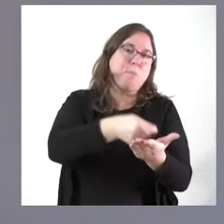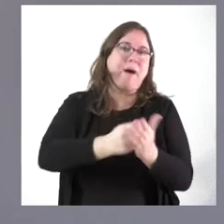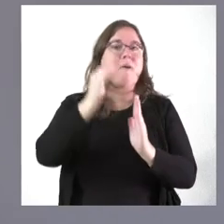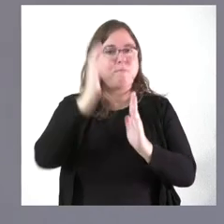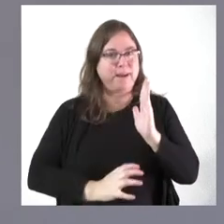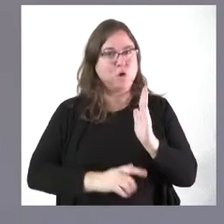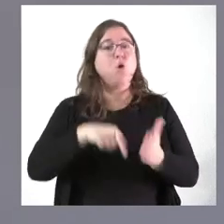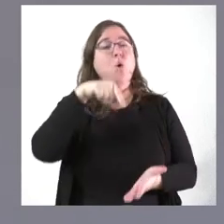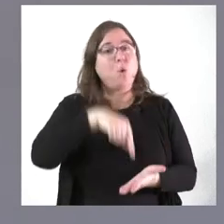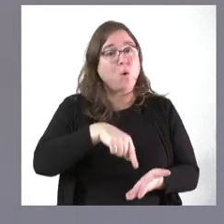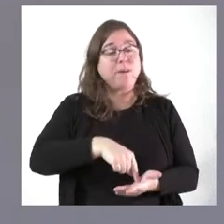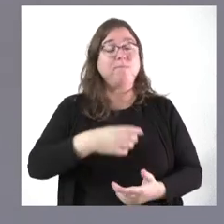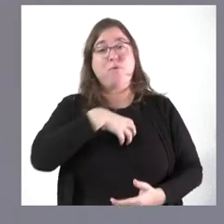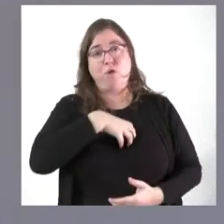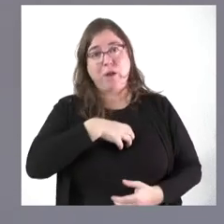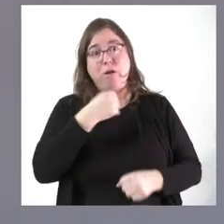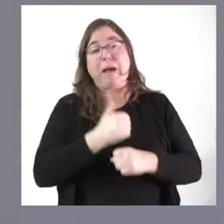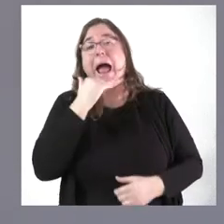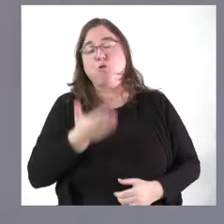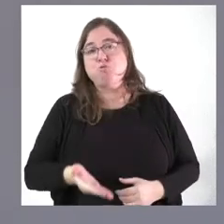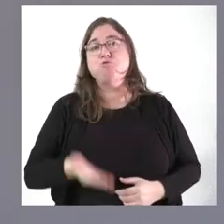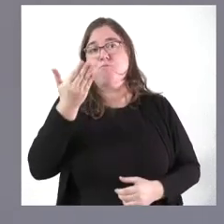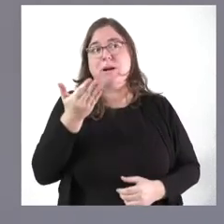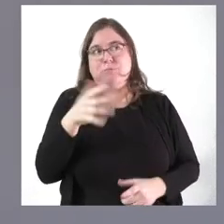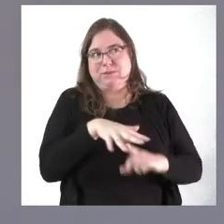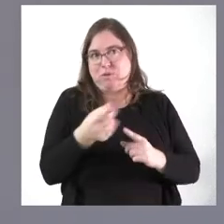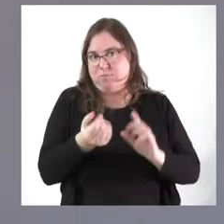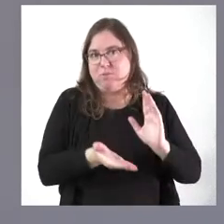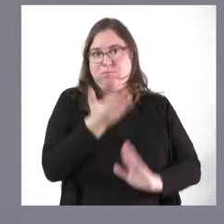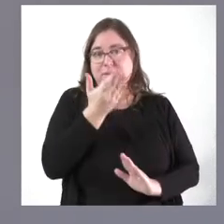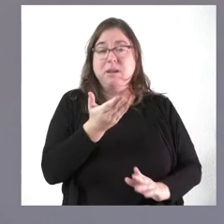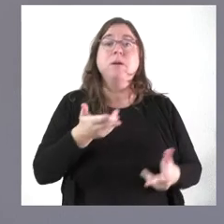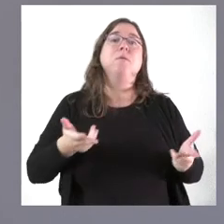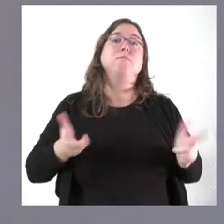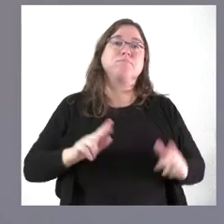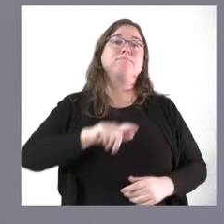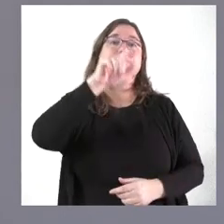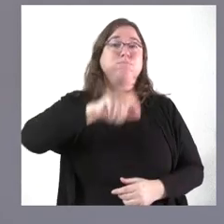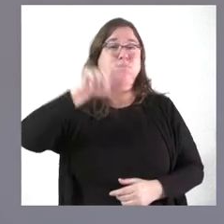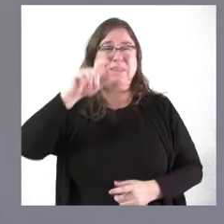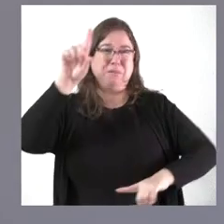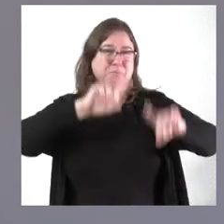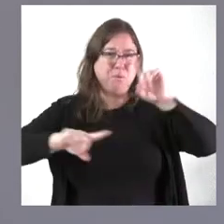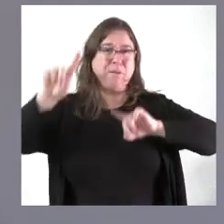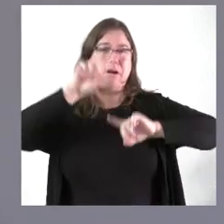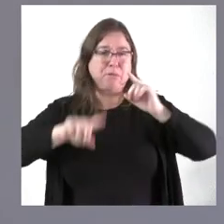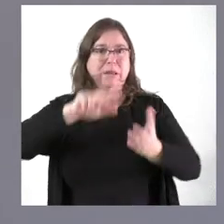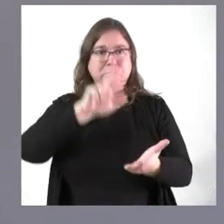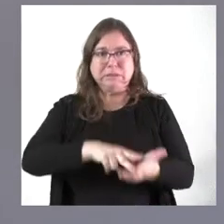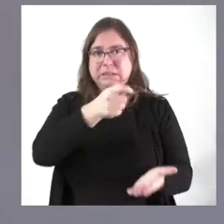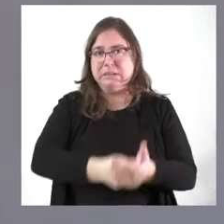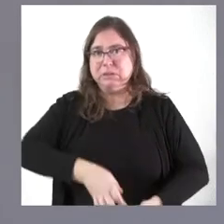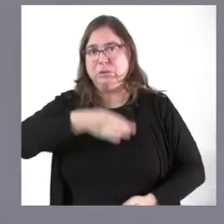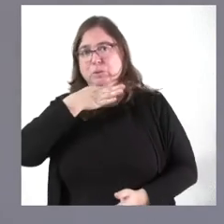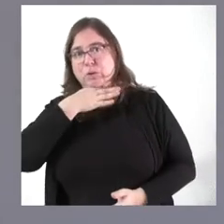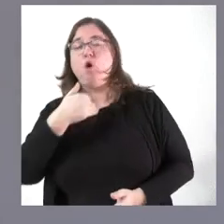empleados públicos que cobren algo más en un contexto de inflación permitió que haya personas que teniendo muchos problemas para pagar la hipoteca tengan